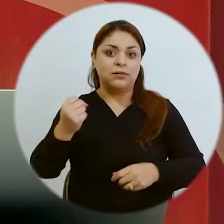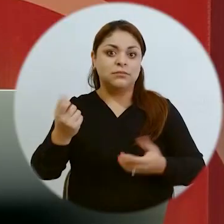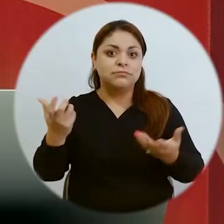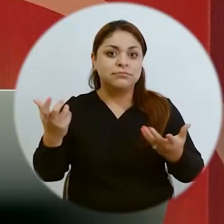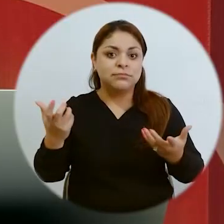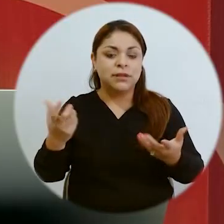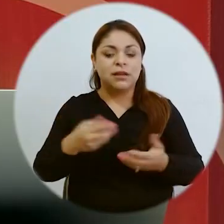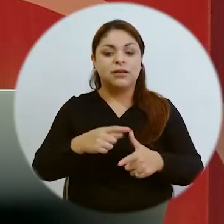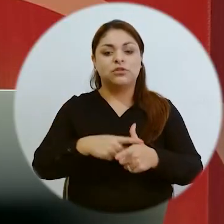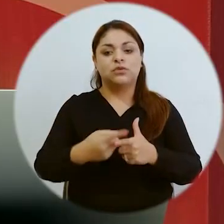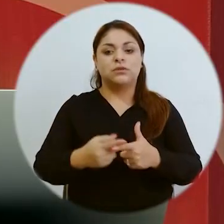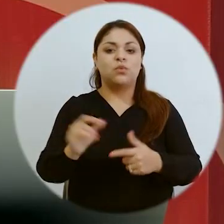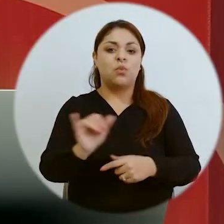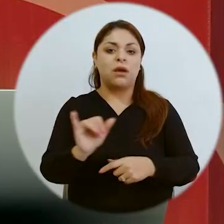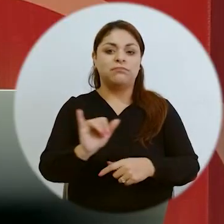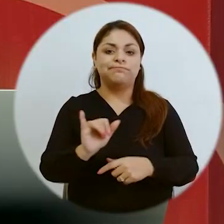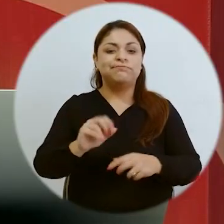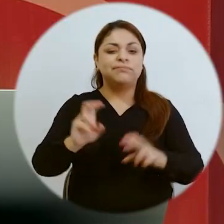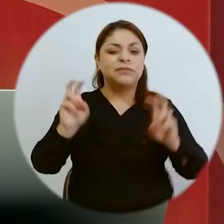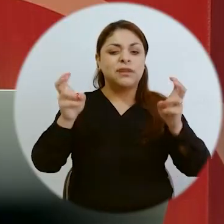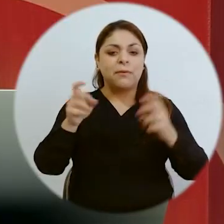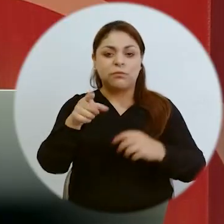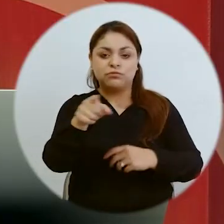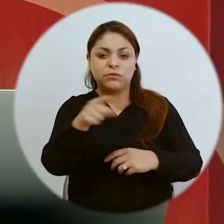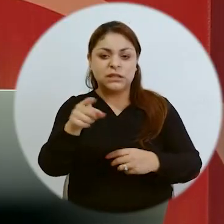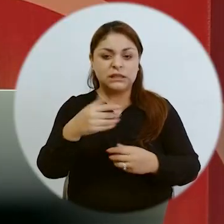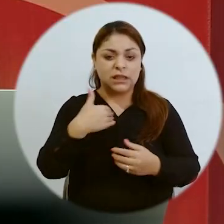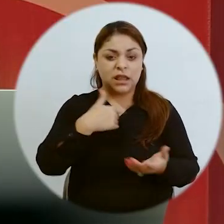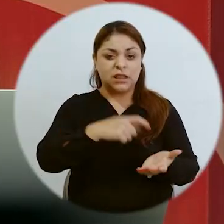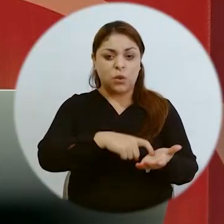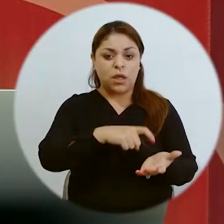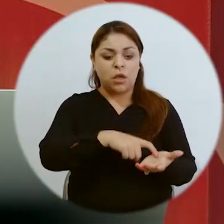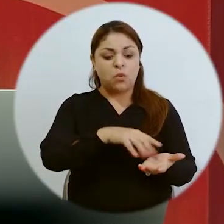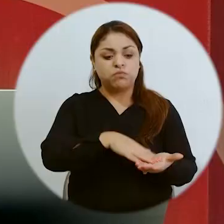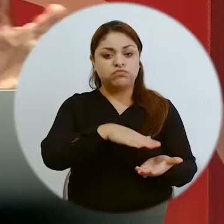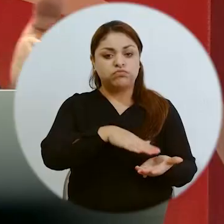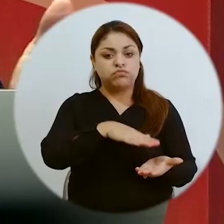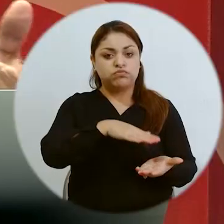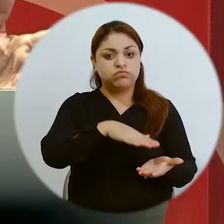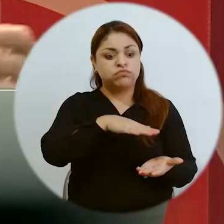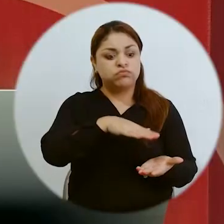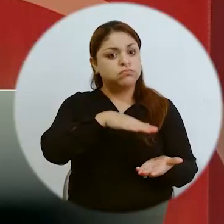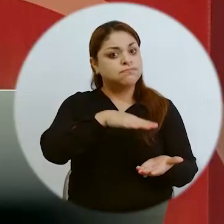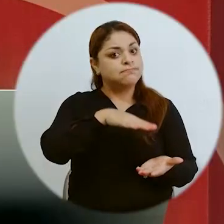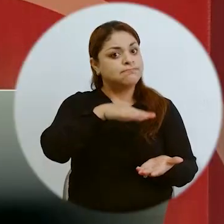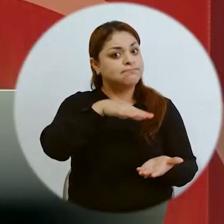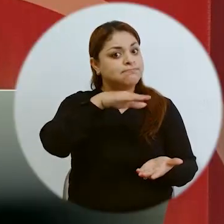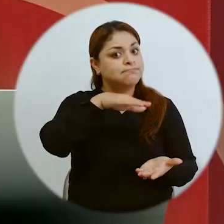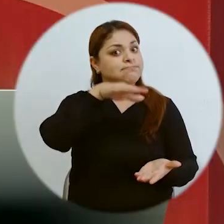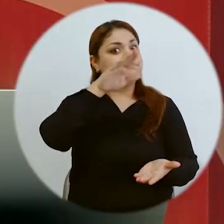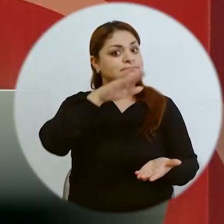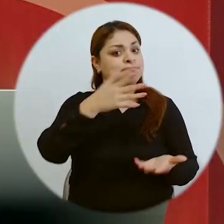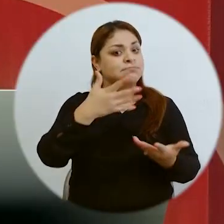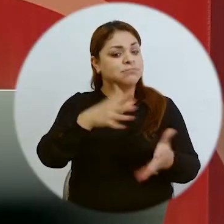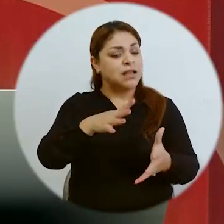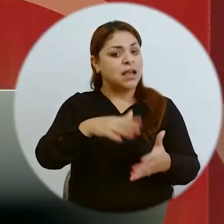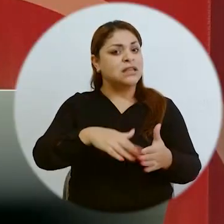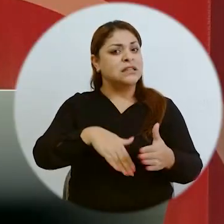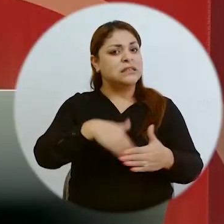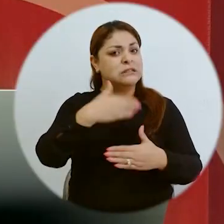entonces, aquí el tema es que si las personas ya tienen un nivel de endeudamiento un poquito